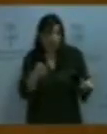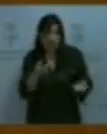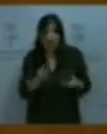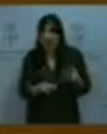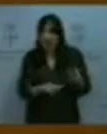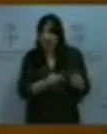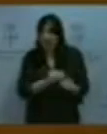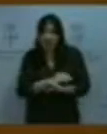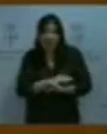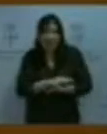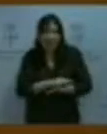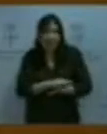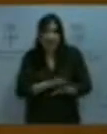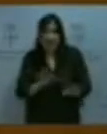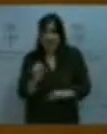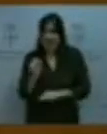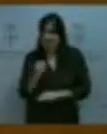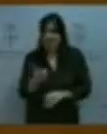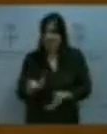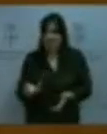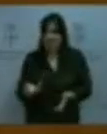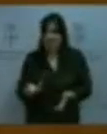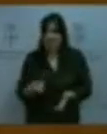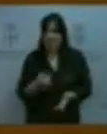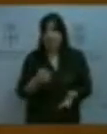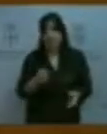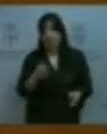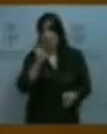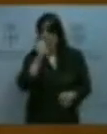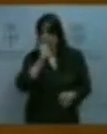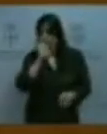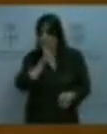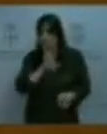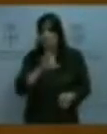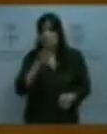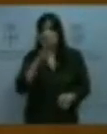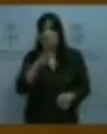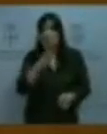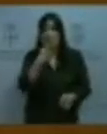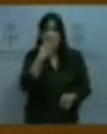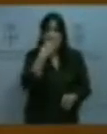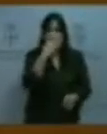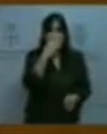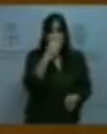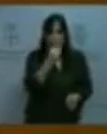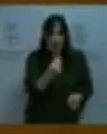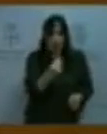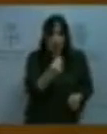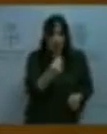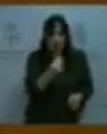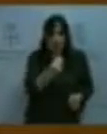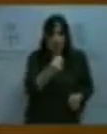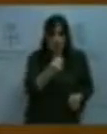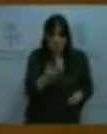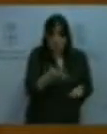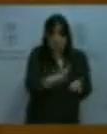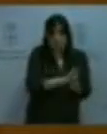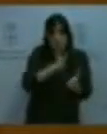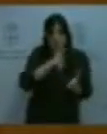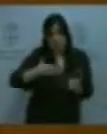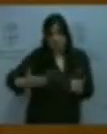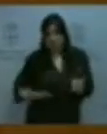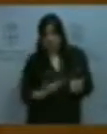una paradoja que haya más lobos atropellados que muertos en control de población. Es o una vergüenza, depende de quién lo